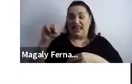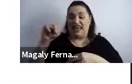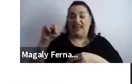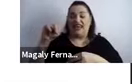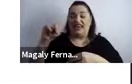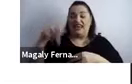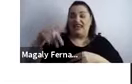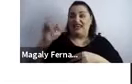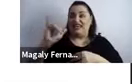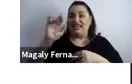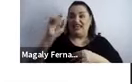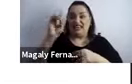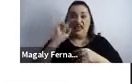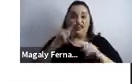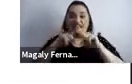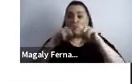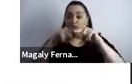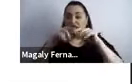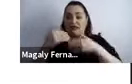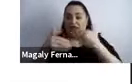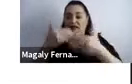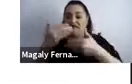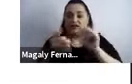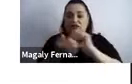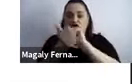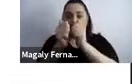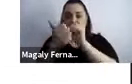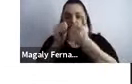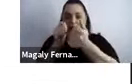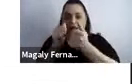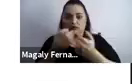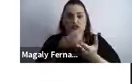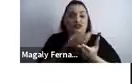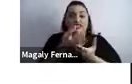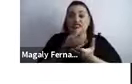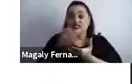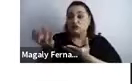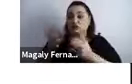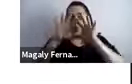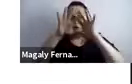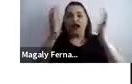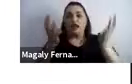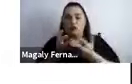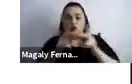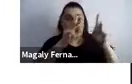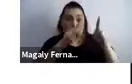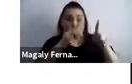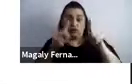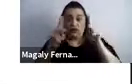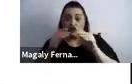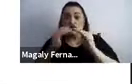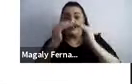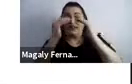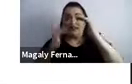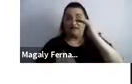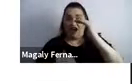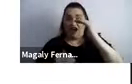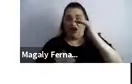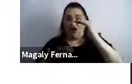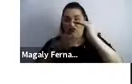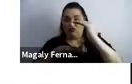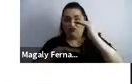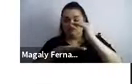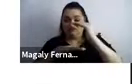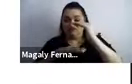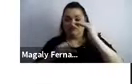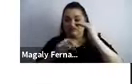según van avanzando los años. Y aquí está la distribución en el mundo, la población que está debajo de ese umbral de dignidad y para